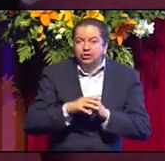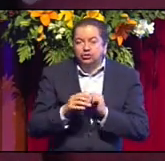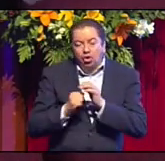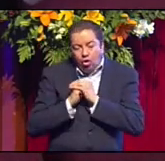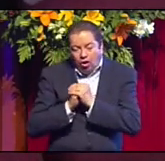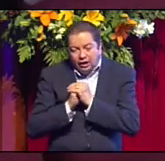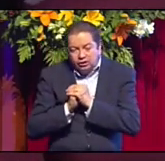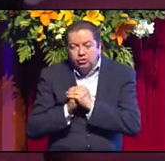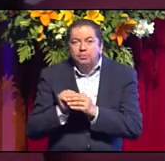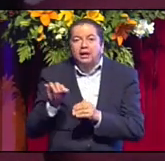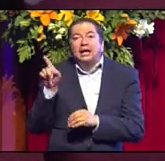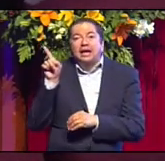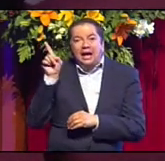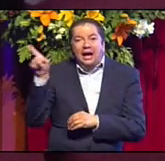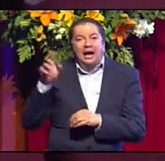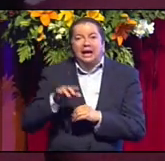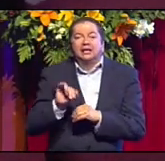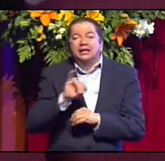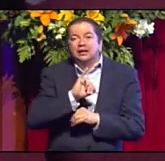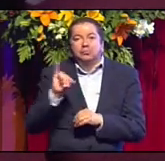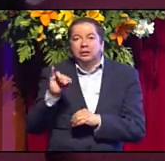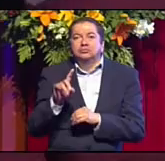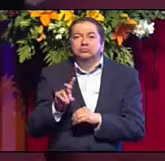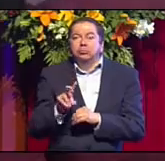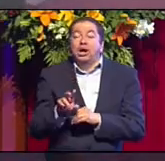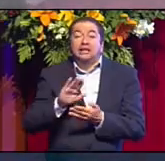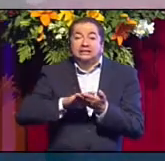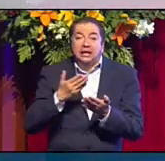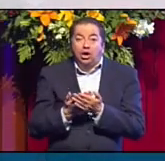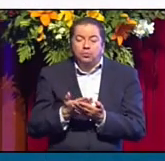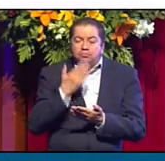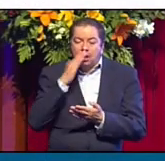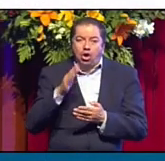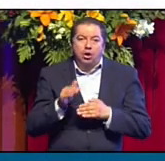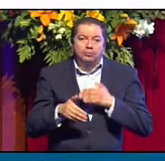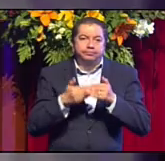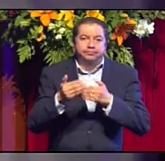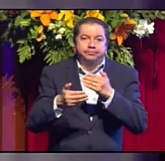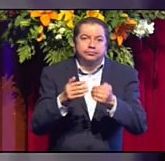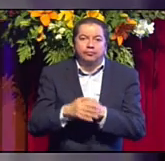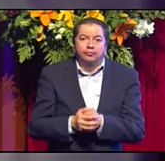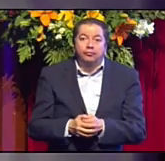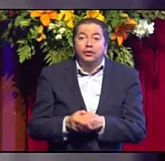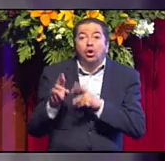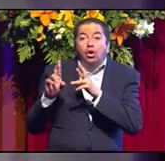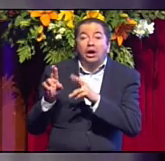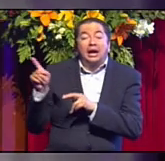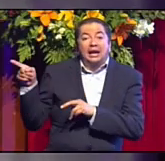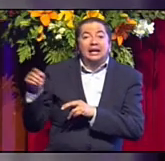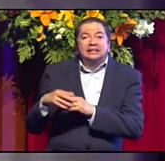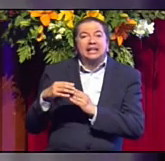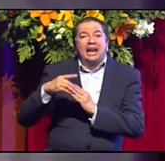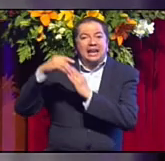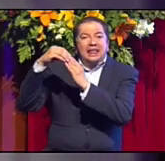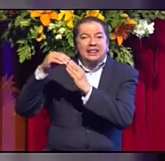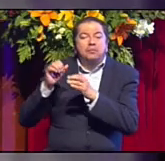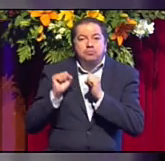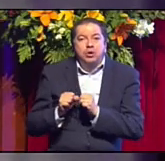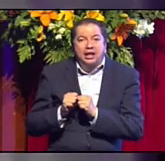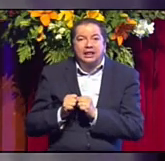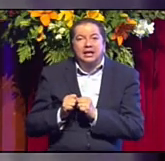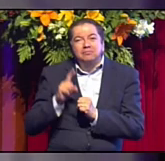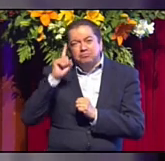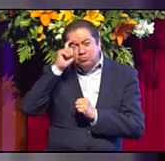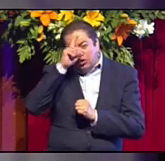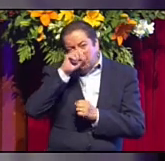pronta recuperación. Esperamos efectivamente que este gran líder del mundo pueda salir del problema complejo